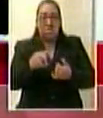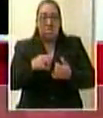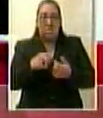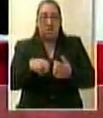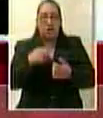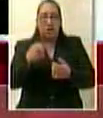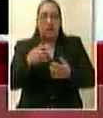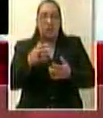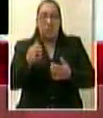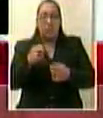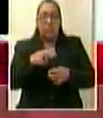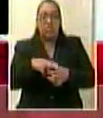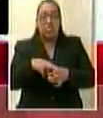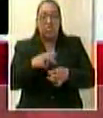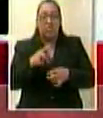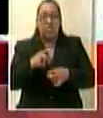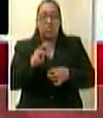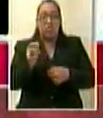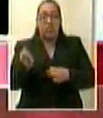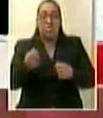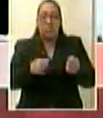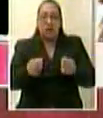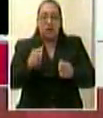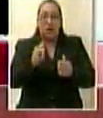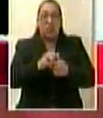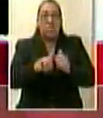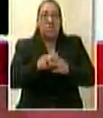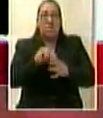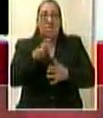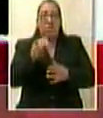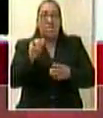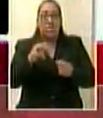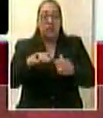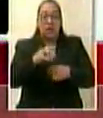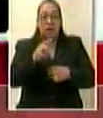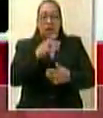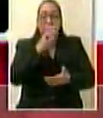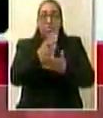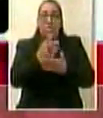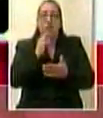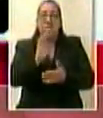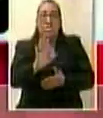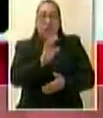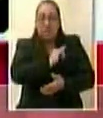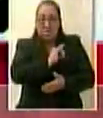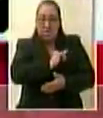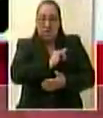Destinar los recursos provenientes de esta administración a los bienes inmuebles de la citada institución.